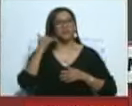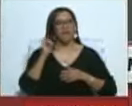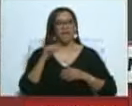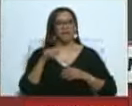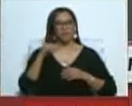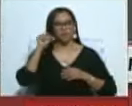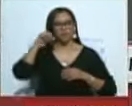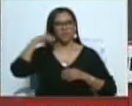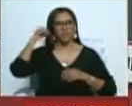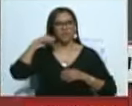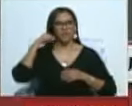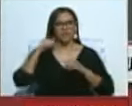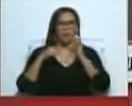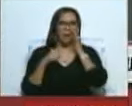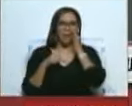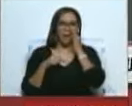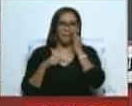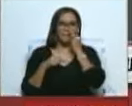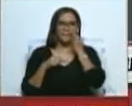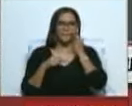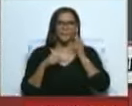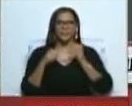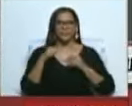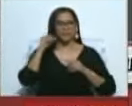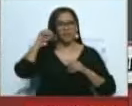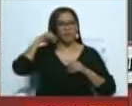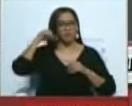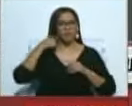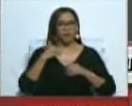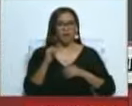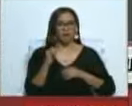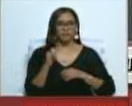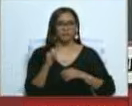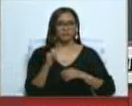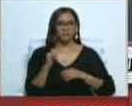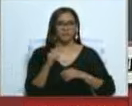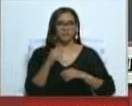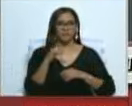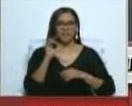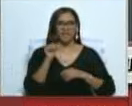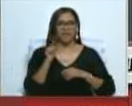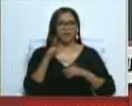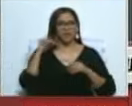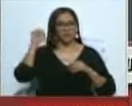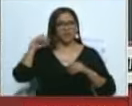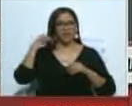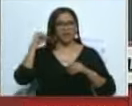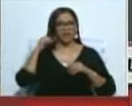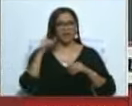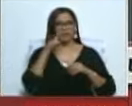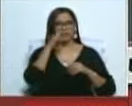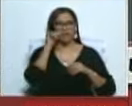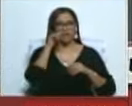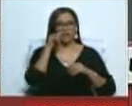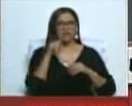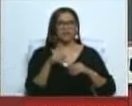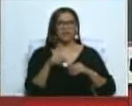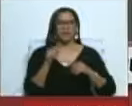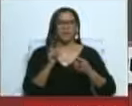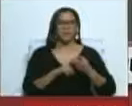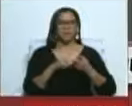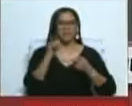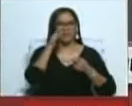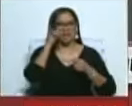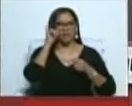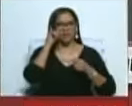imágenes. ¿Cómo las imágenes? ¿Tiene imágenes? ¿Qué dice Calona? Ellos grabaron con los teléfonos. Silvia grabó desde adentro